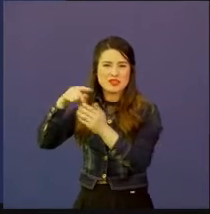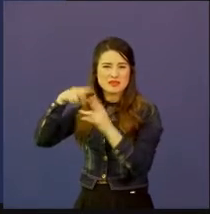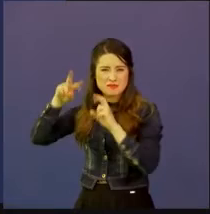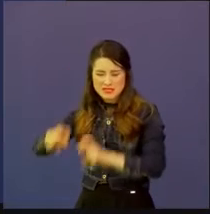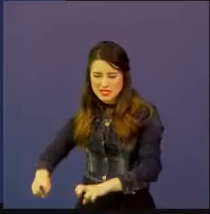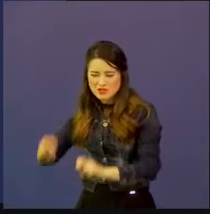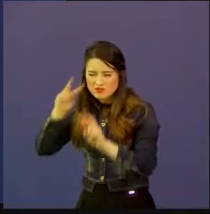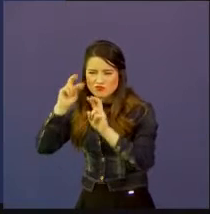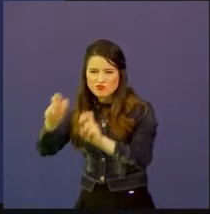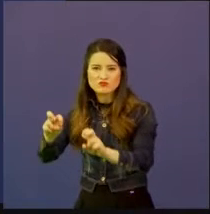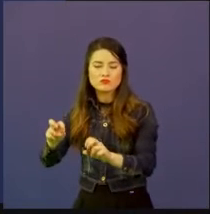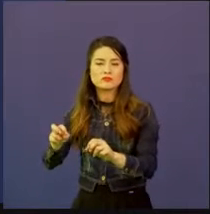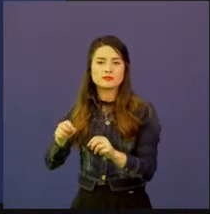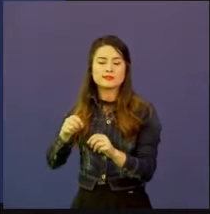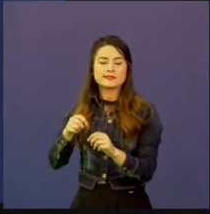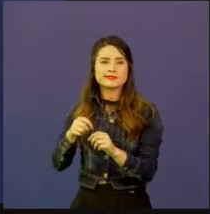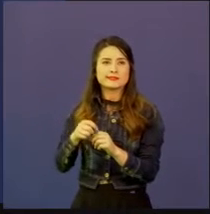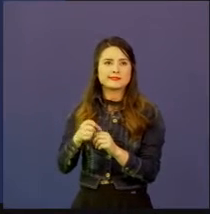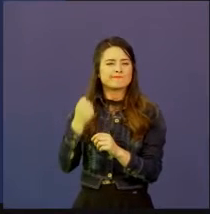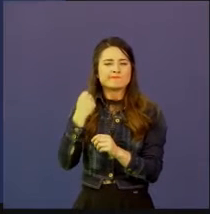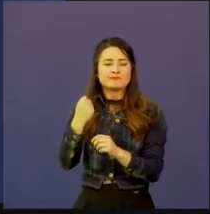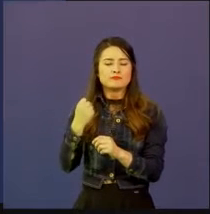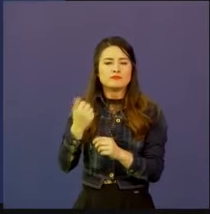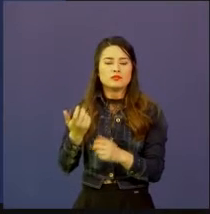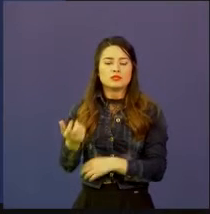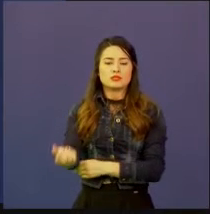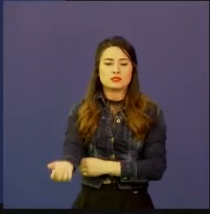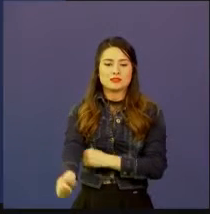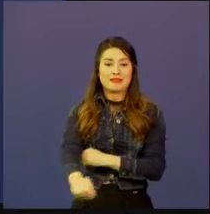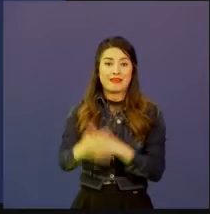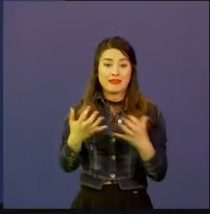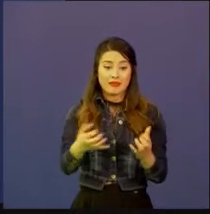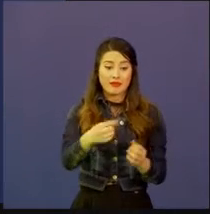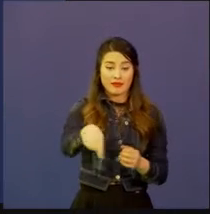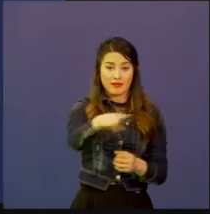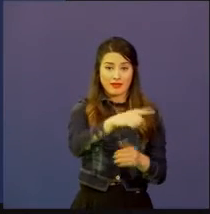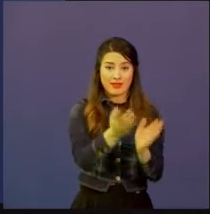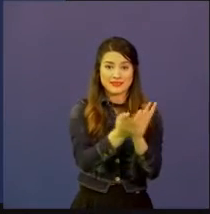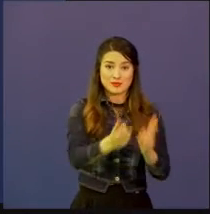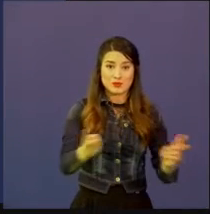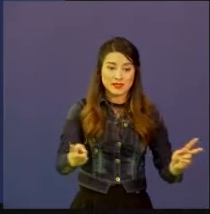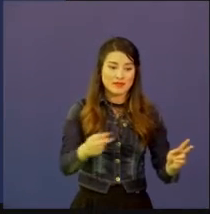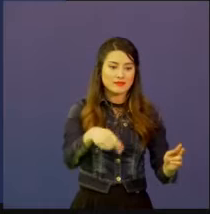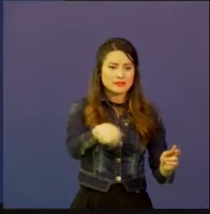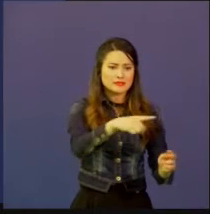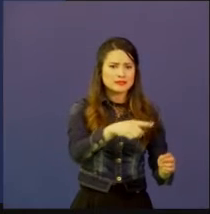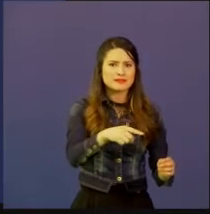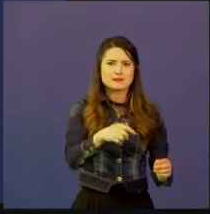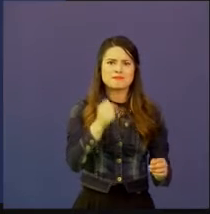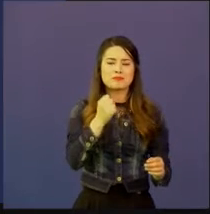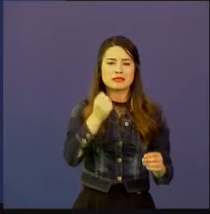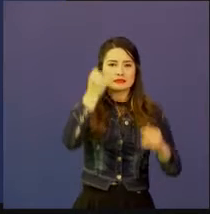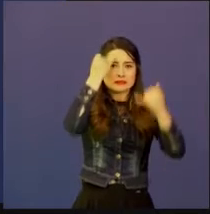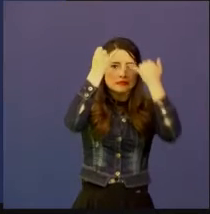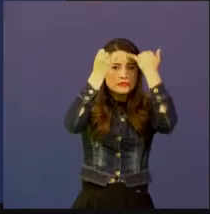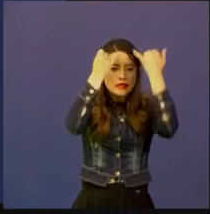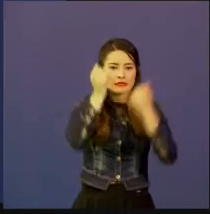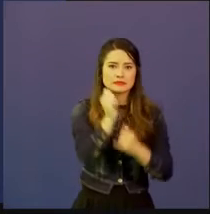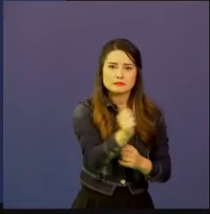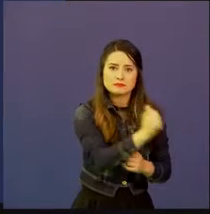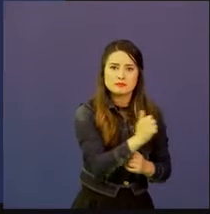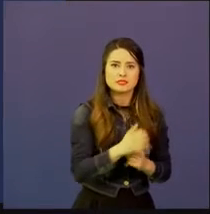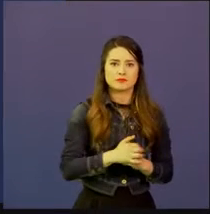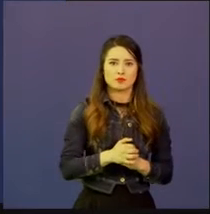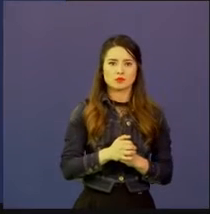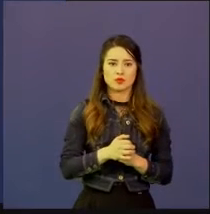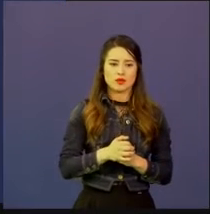mejor estímulo para los estudiantes, de manera que ellos posean el valor de ser creativos, de tener bagaje personal, profesional,